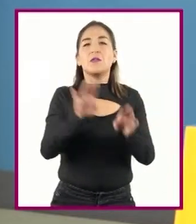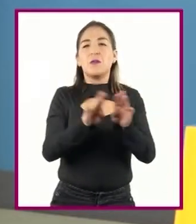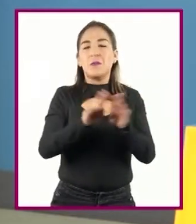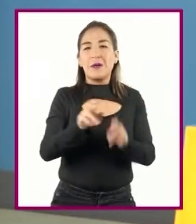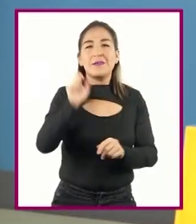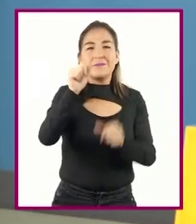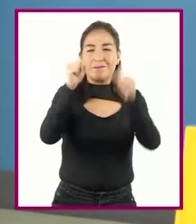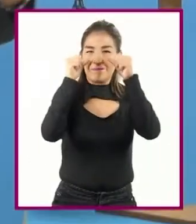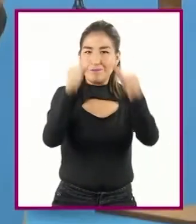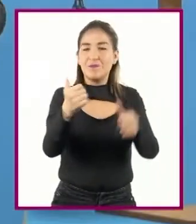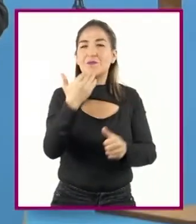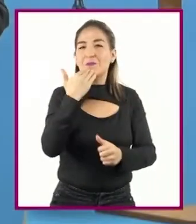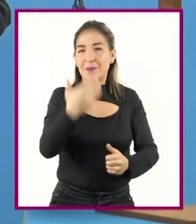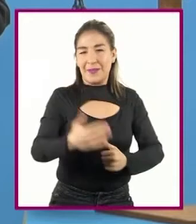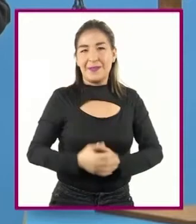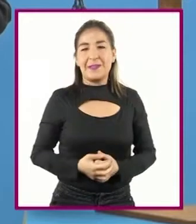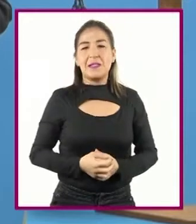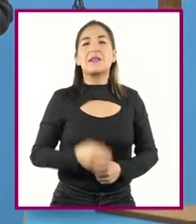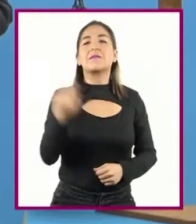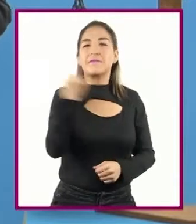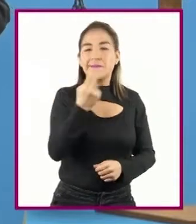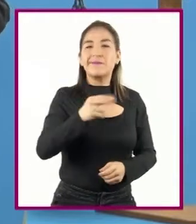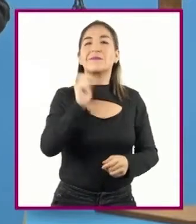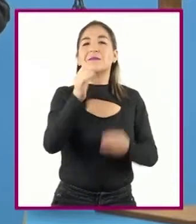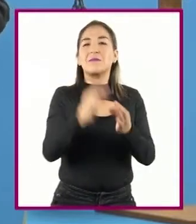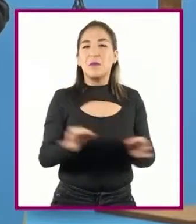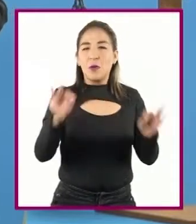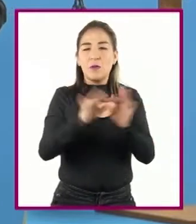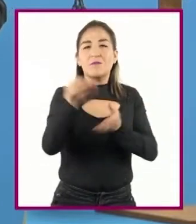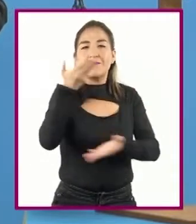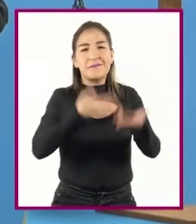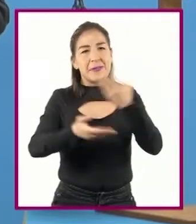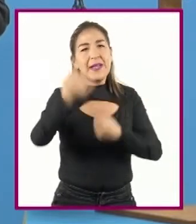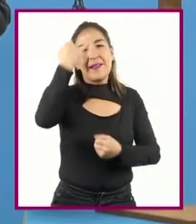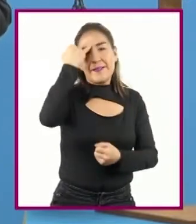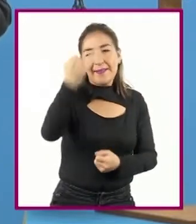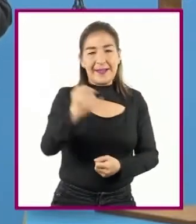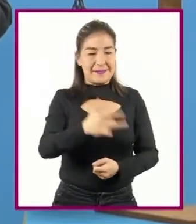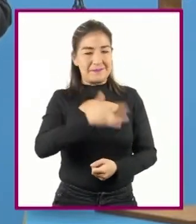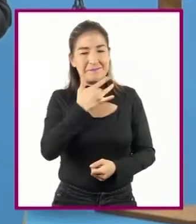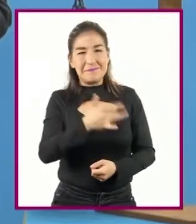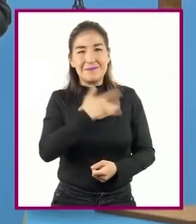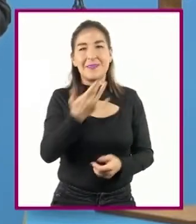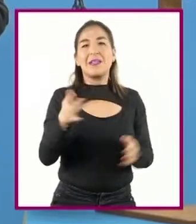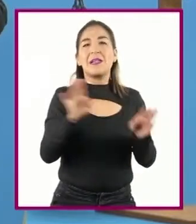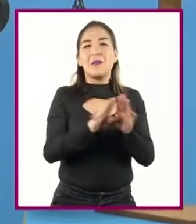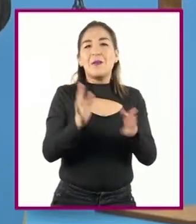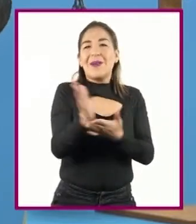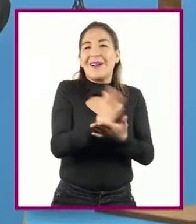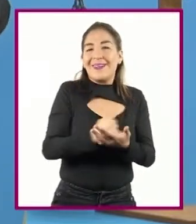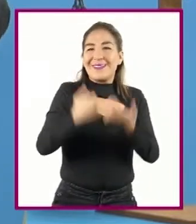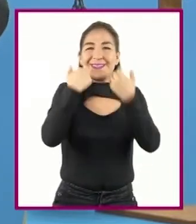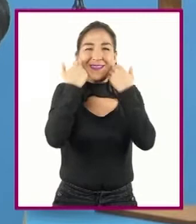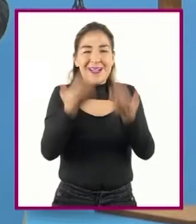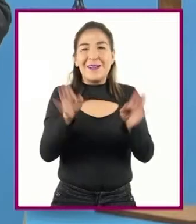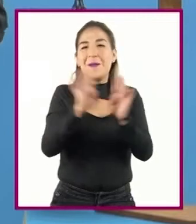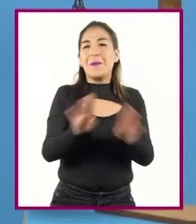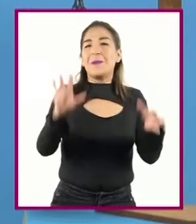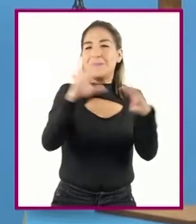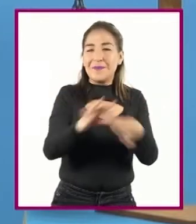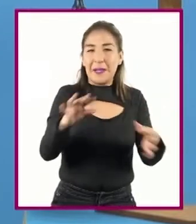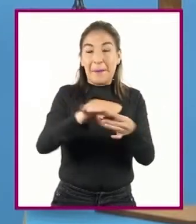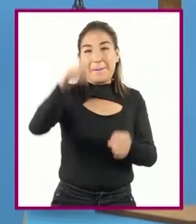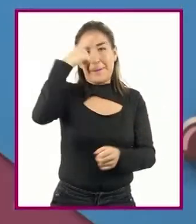activa. Es importante intercambiar ideas, sentimientos y deseos para poder llegar